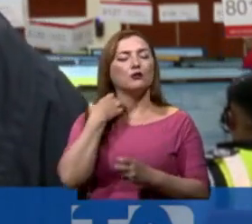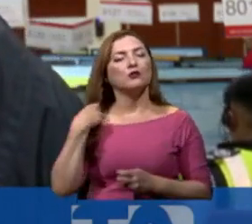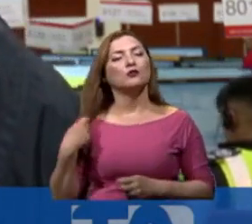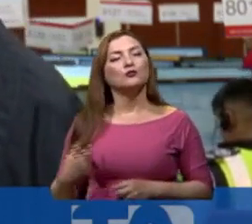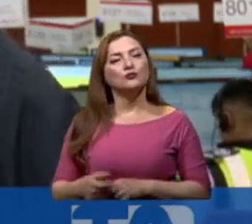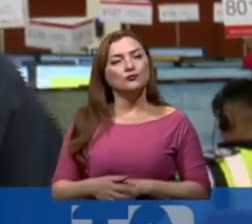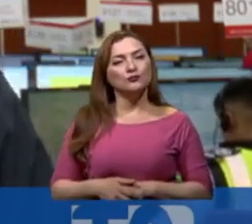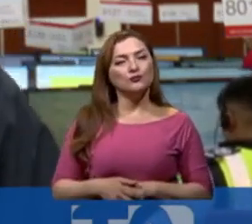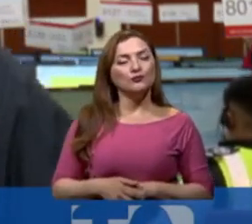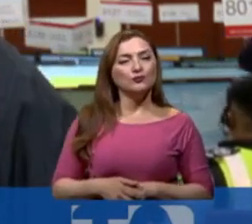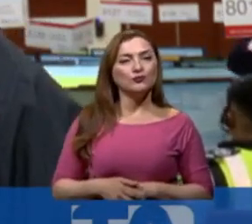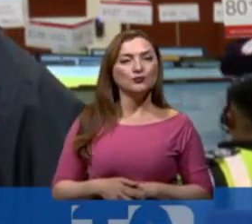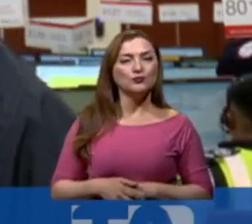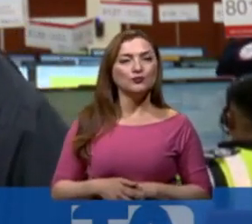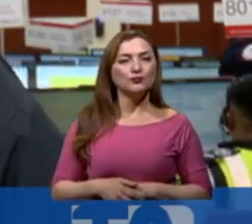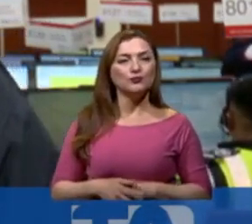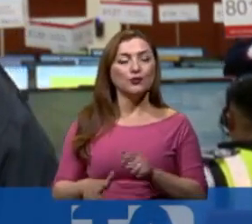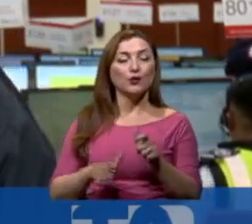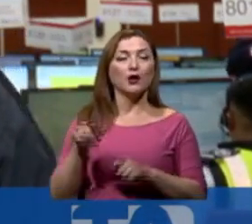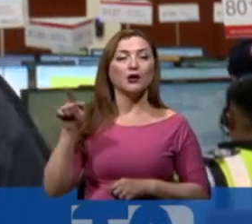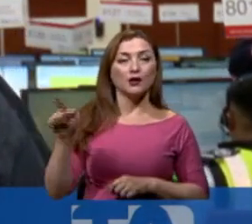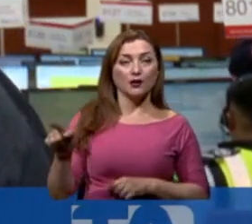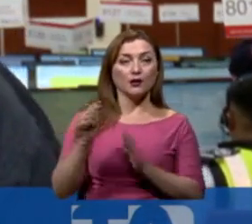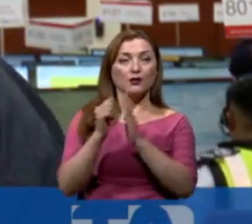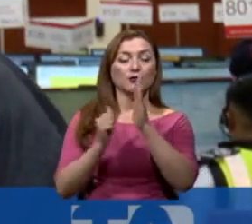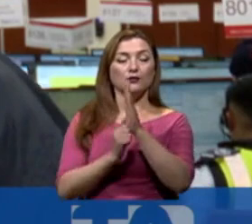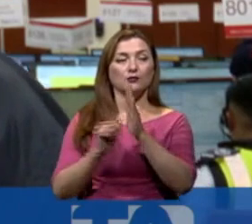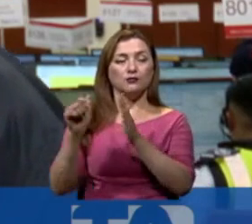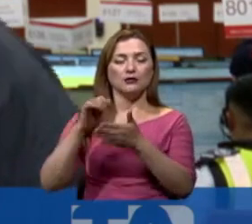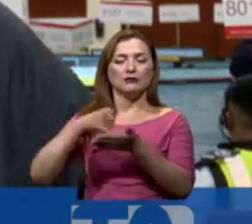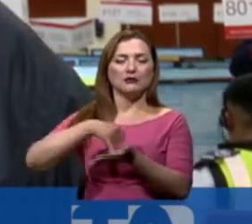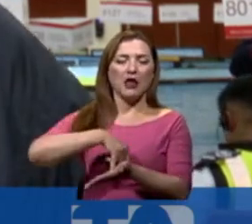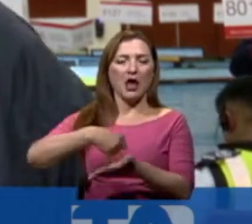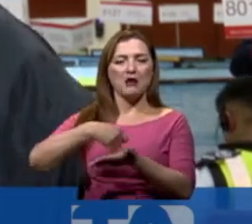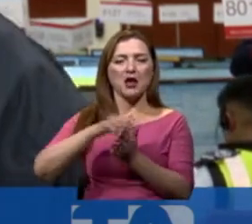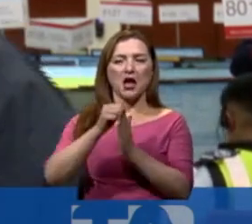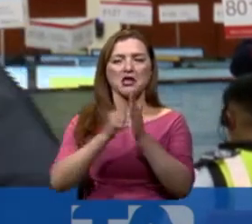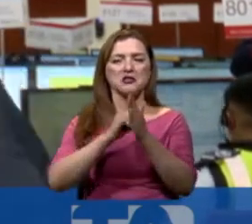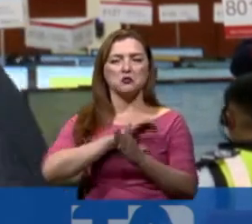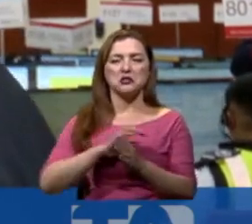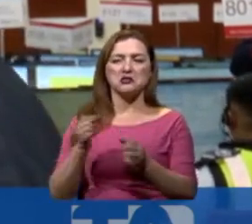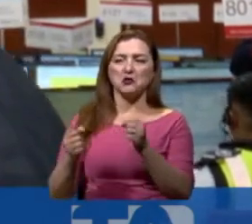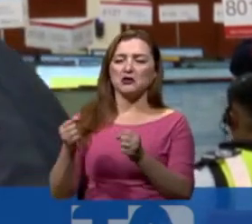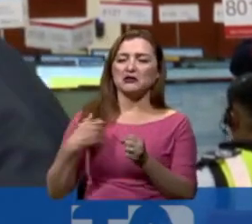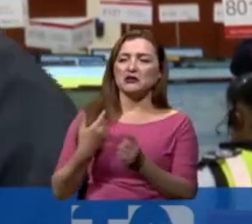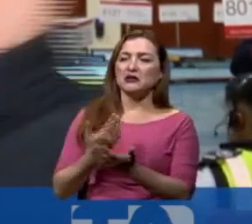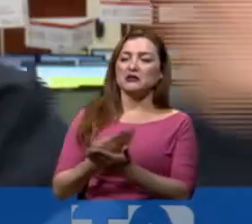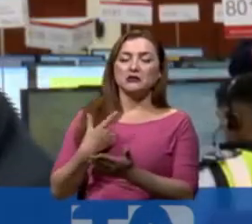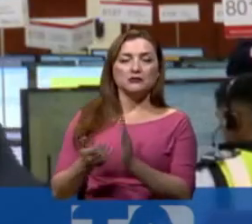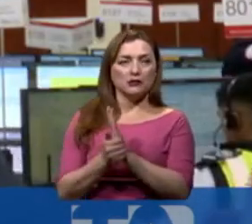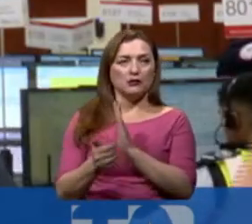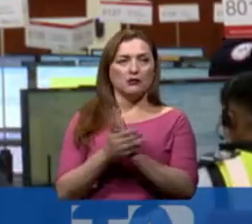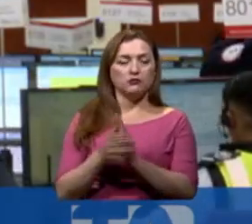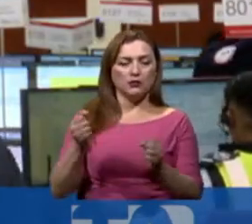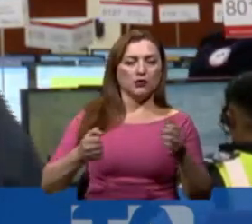proceso en el cual desafortunadamente a la Agencia Metropolitana se le ha ido debilitando progresivamente. Y entonces su capacidad de respuesta cuando